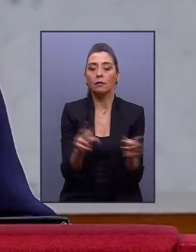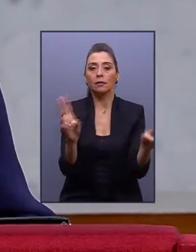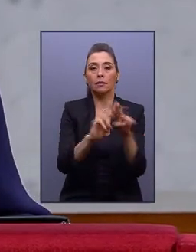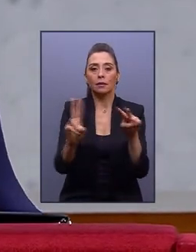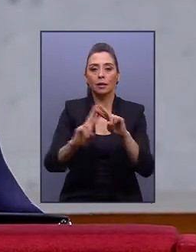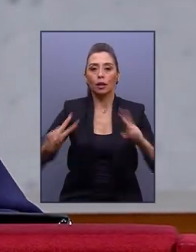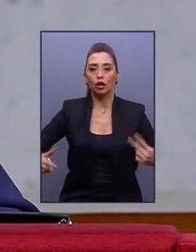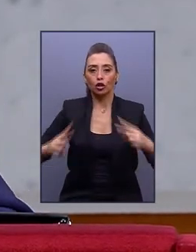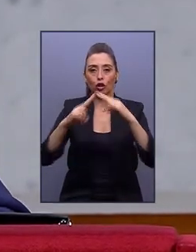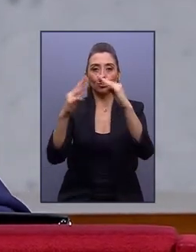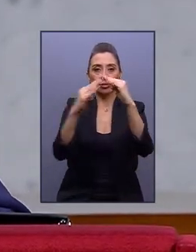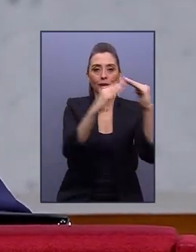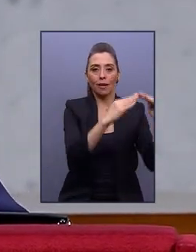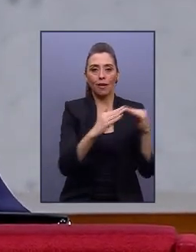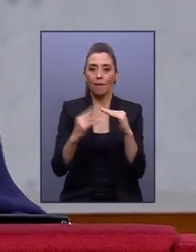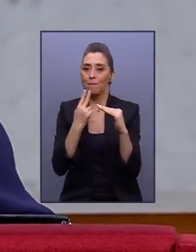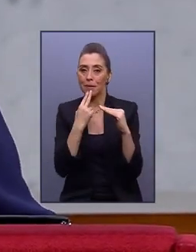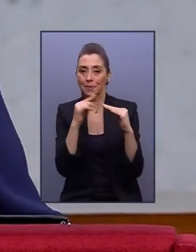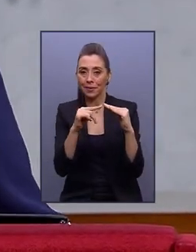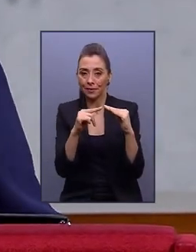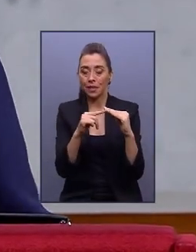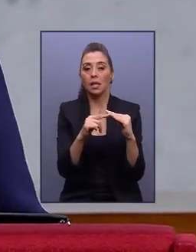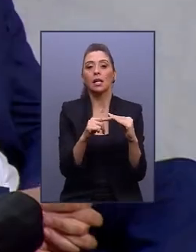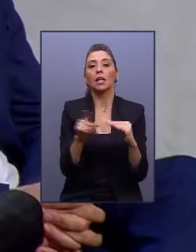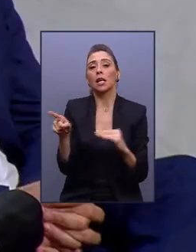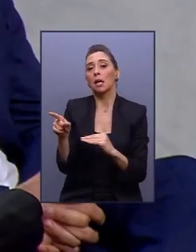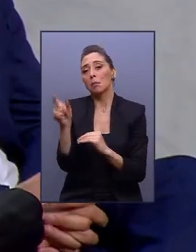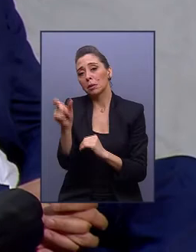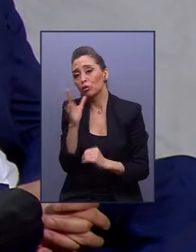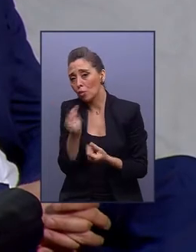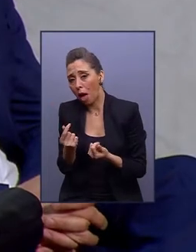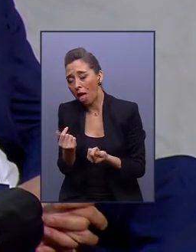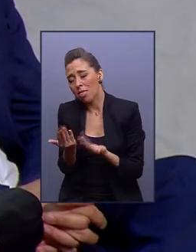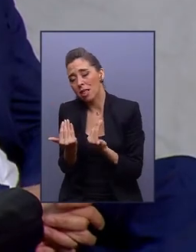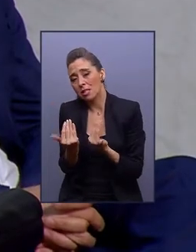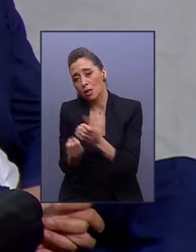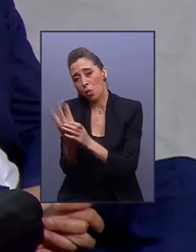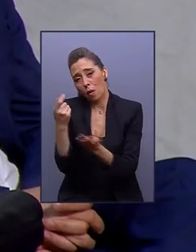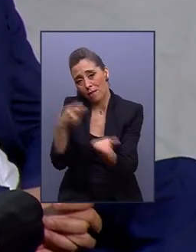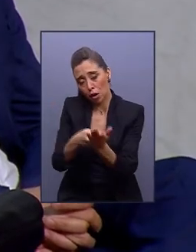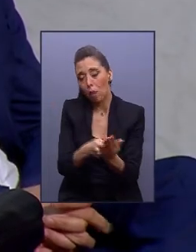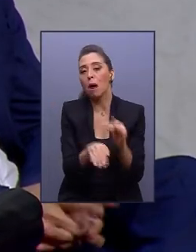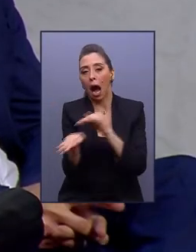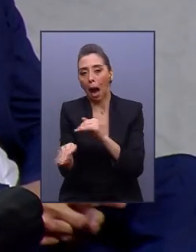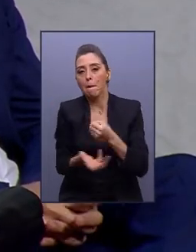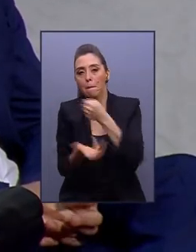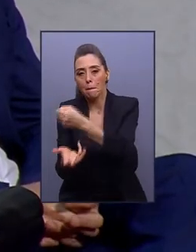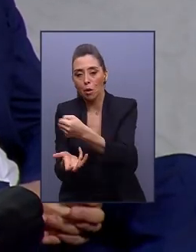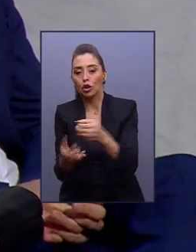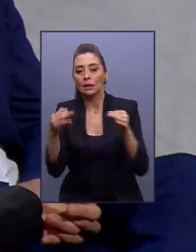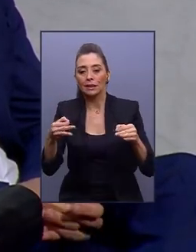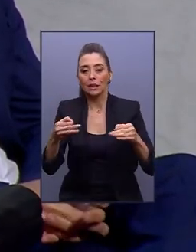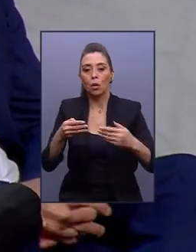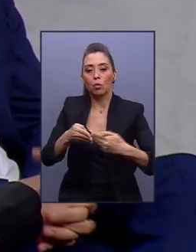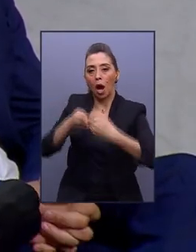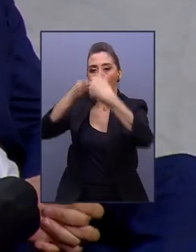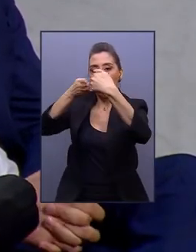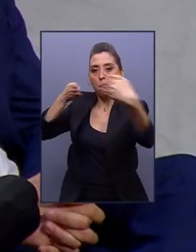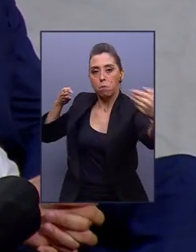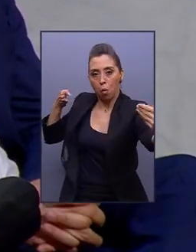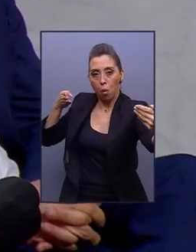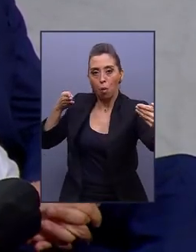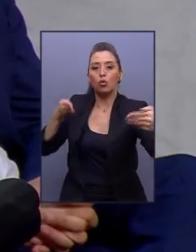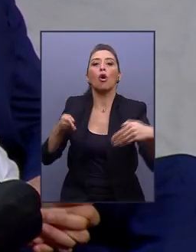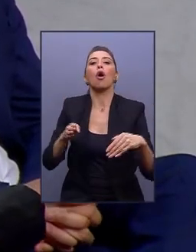reparación o construcción de vivienda y el apoyo cuando hay que adquirir nuevas. También contempla medidas de seguridad a través de muros de contención,